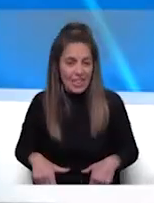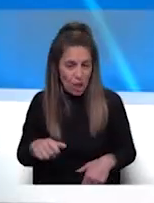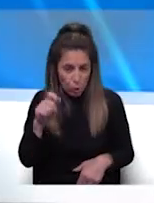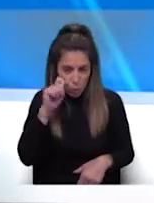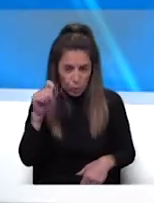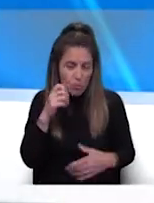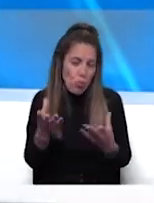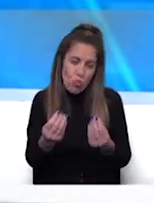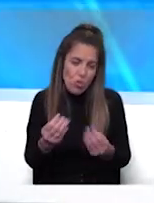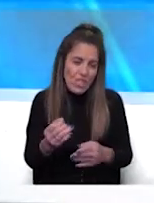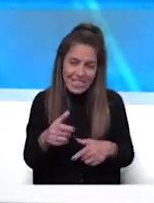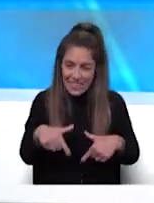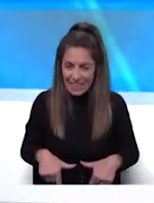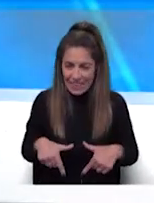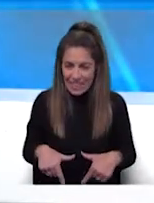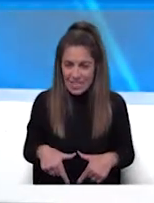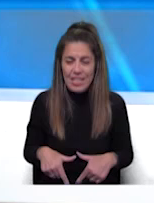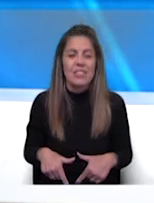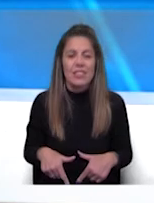pasó en muchas intendencias.